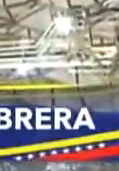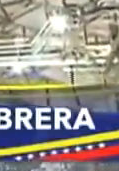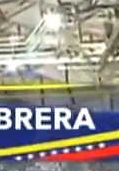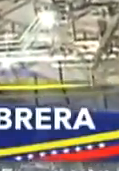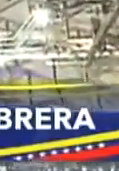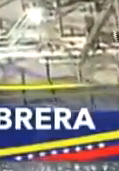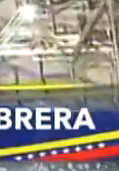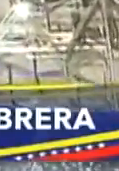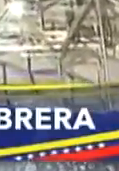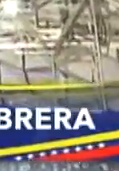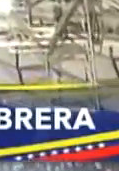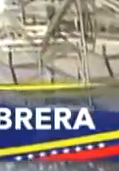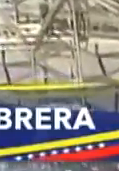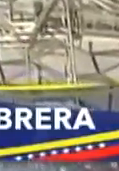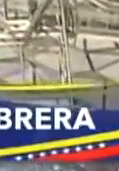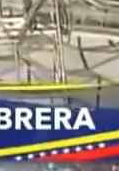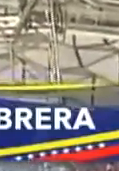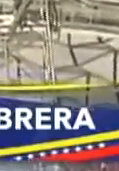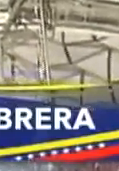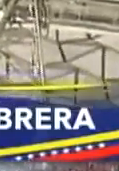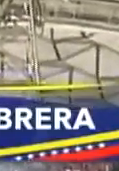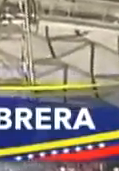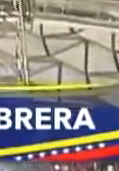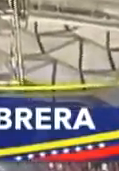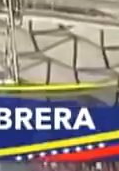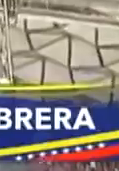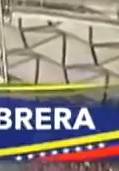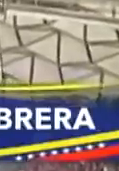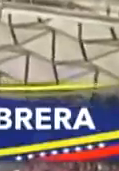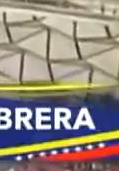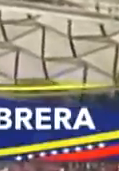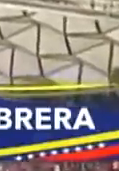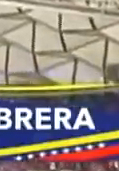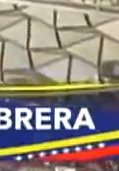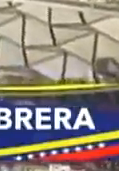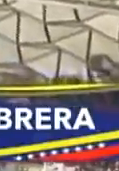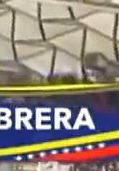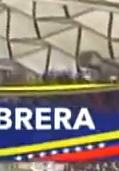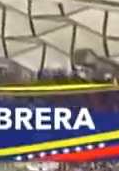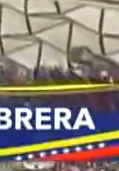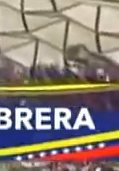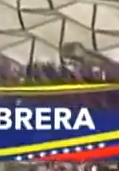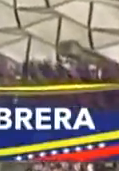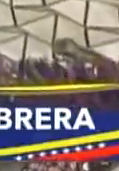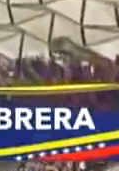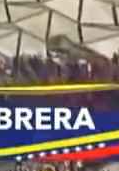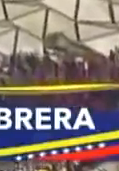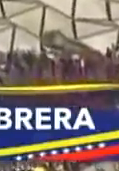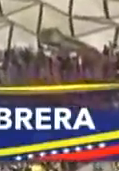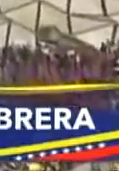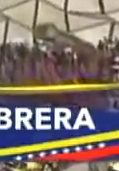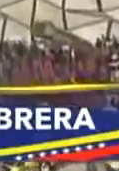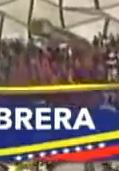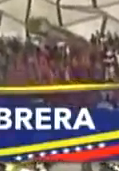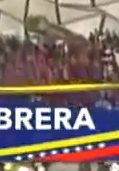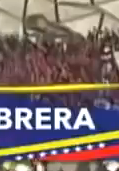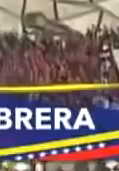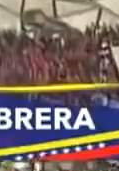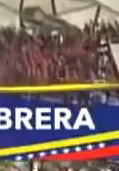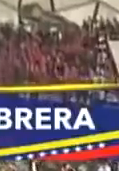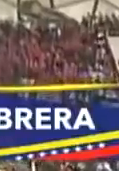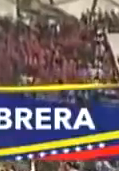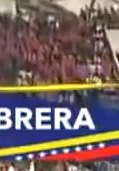resistir renacer y revolucionar han sido las tareas el jefe de estado